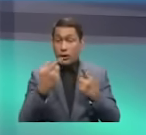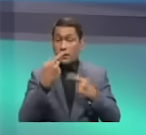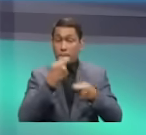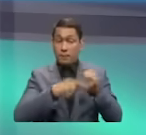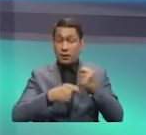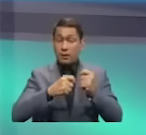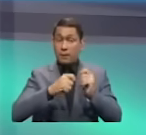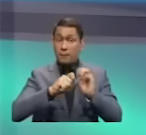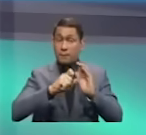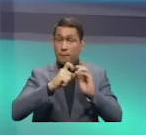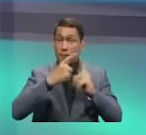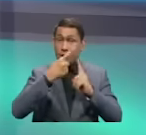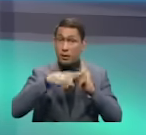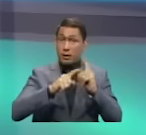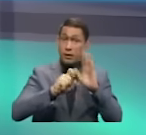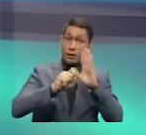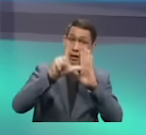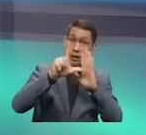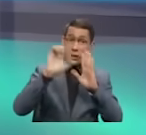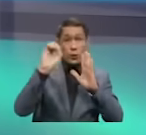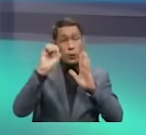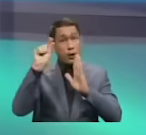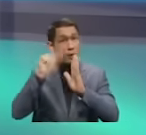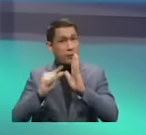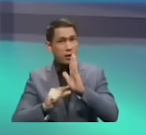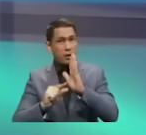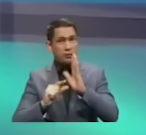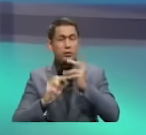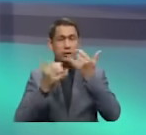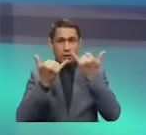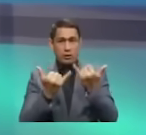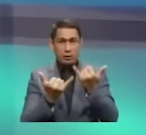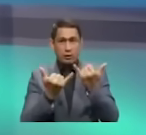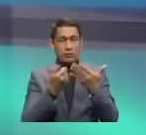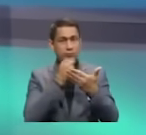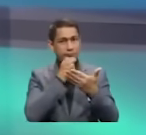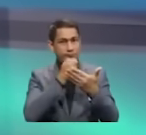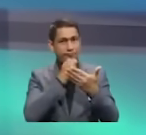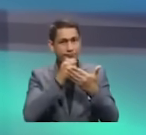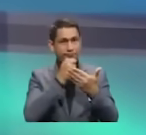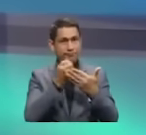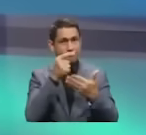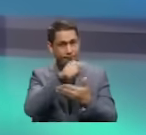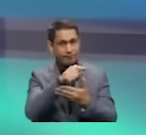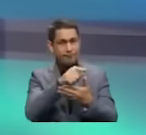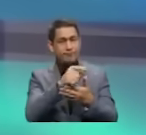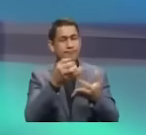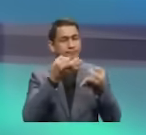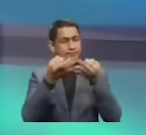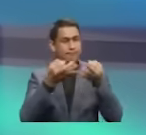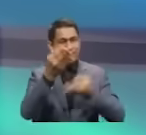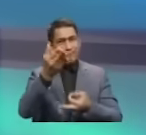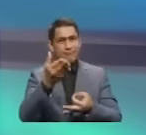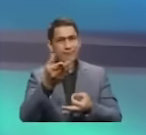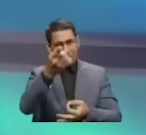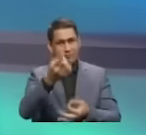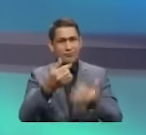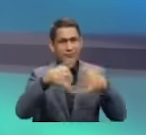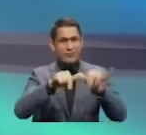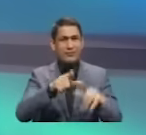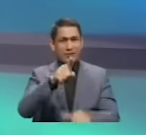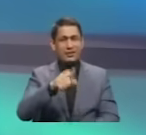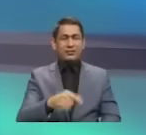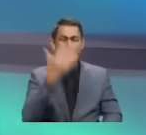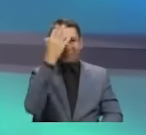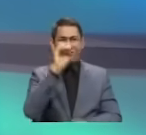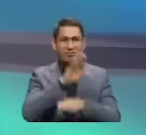nuestro compañero Cristian Usiña está precisamente en el mercado Santa Clara y nos cuenta si hubo o no variación en los precios. Adelante Cristian, ¿cómo estás?